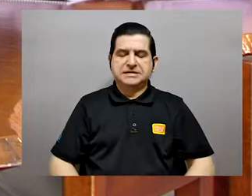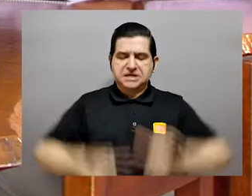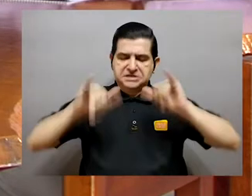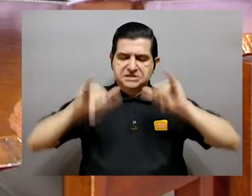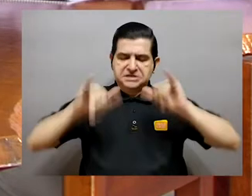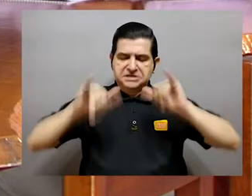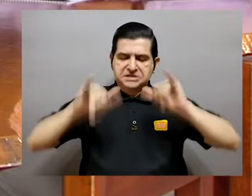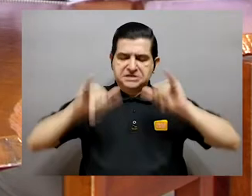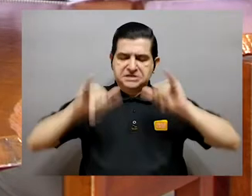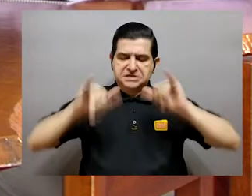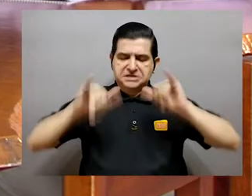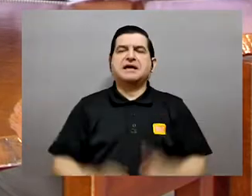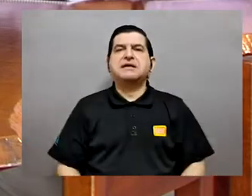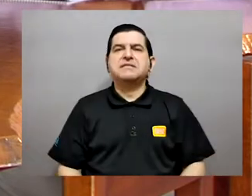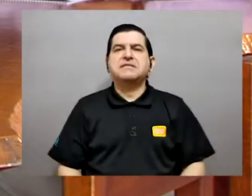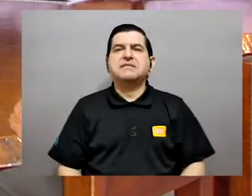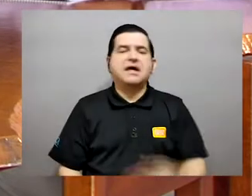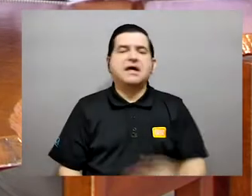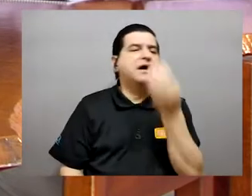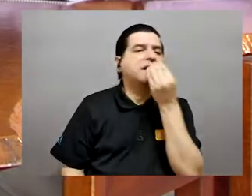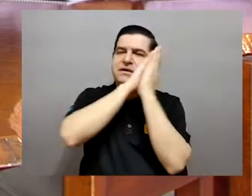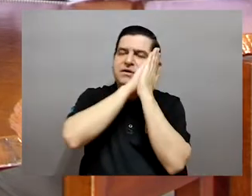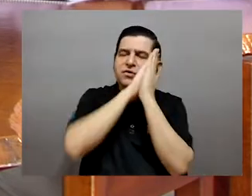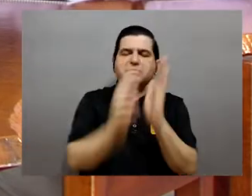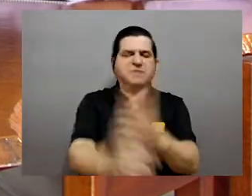la universidad y ya me hacen la entrevista y todo,